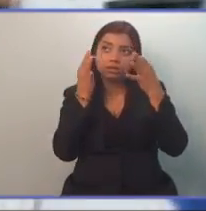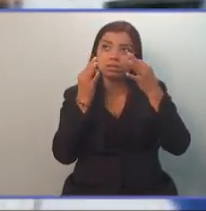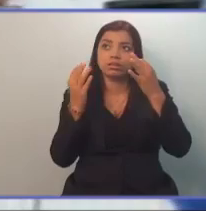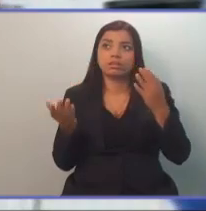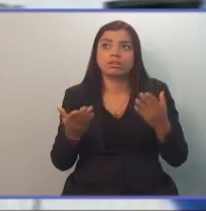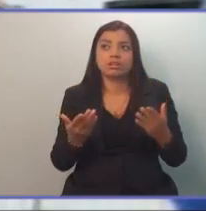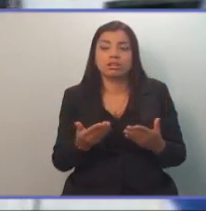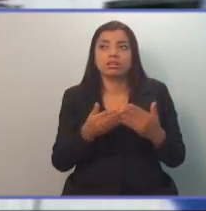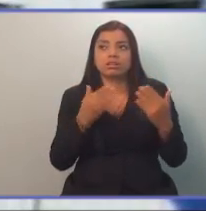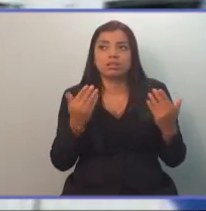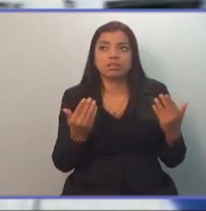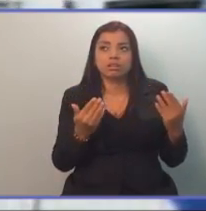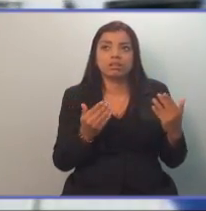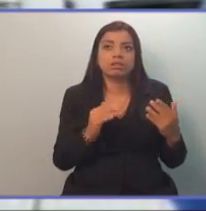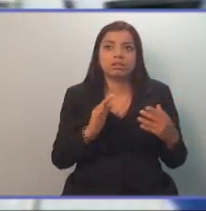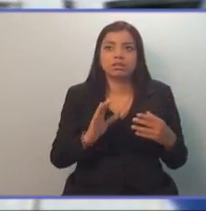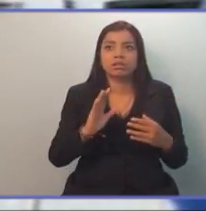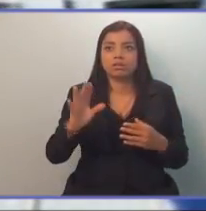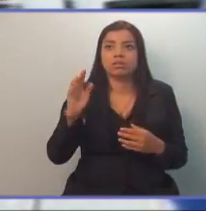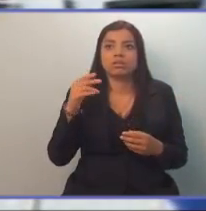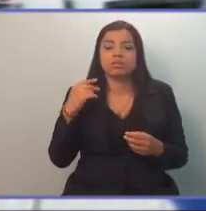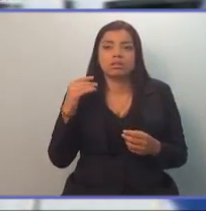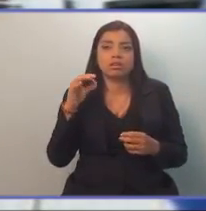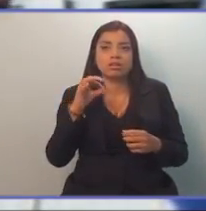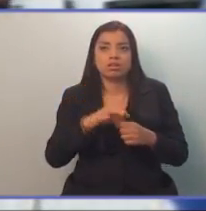sé que nunca se ha dado la reelección,